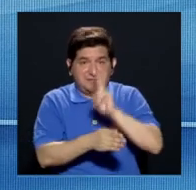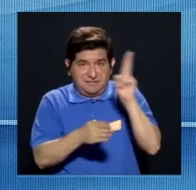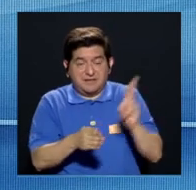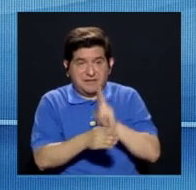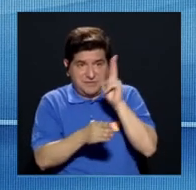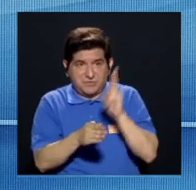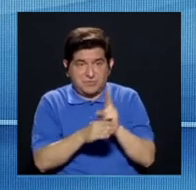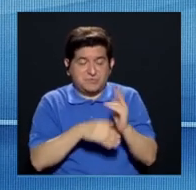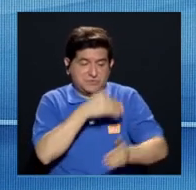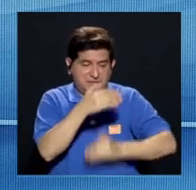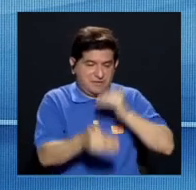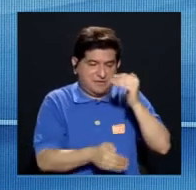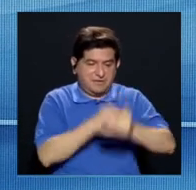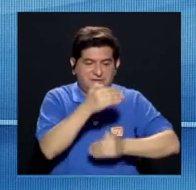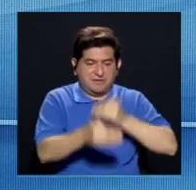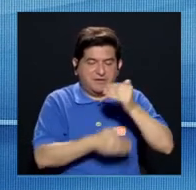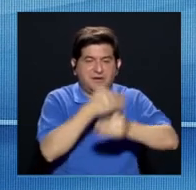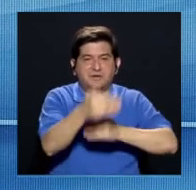utilizan